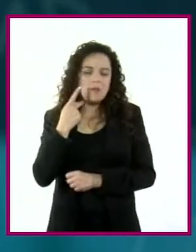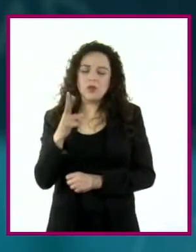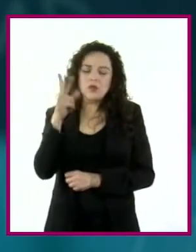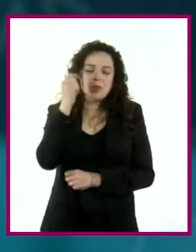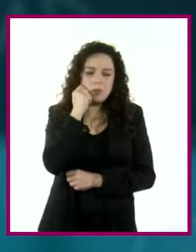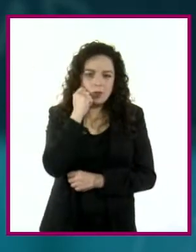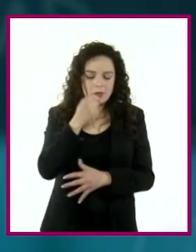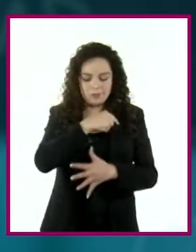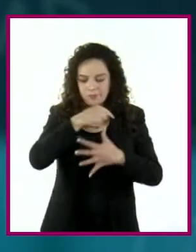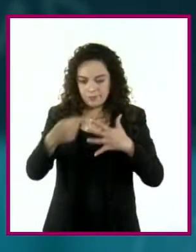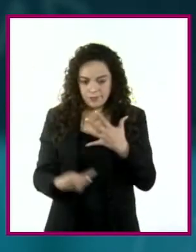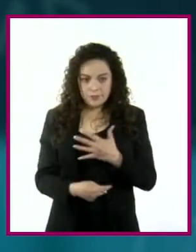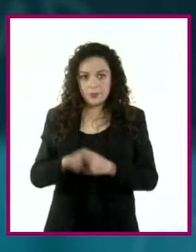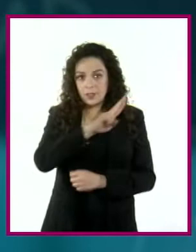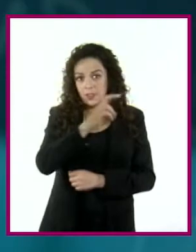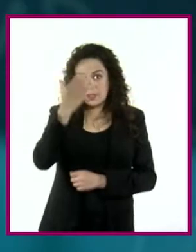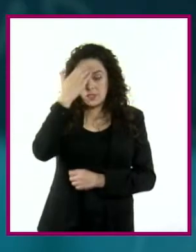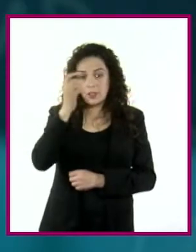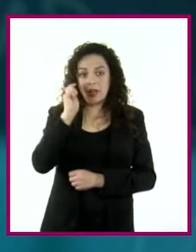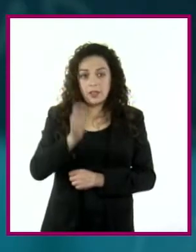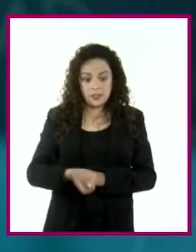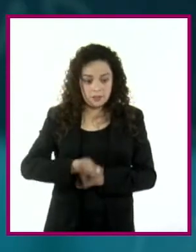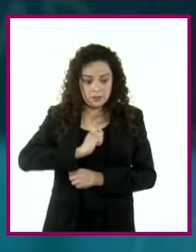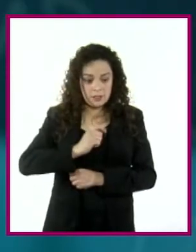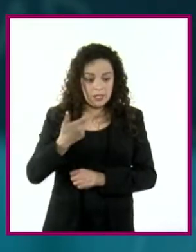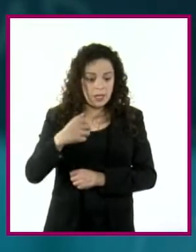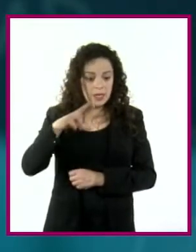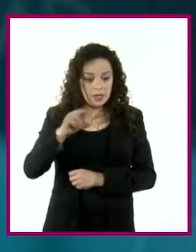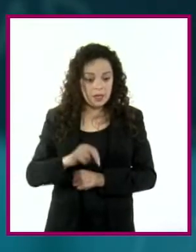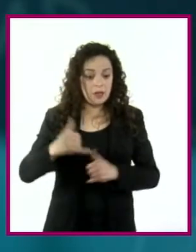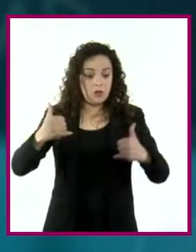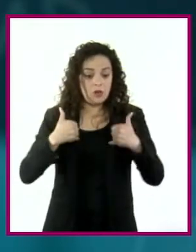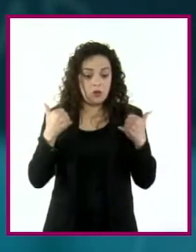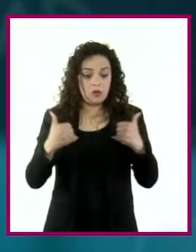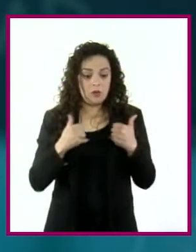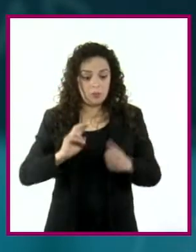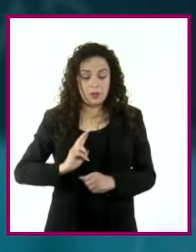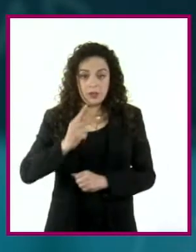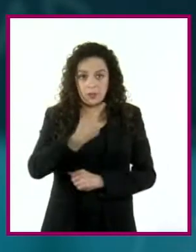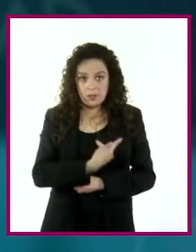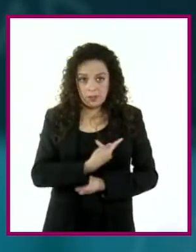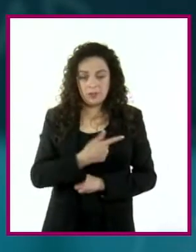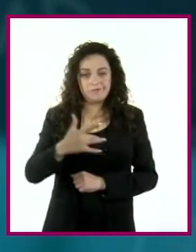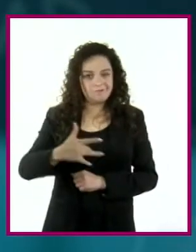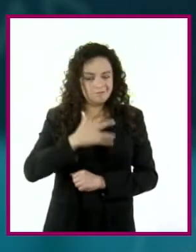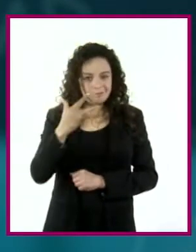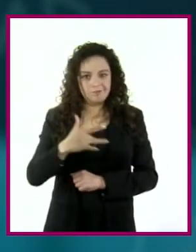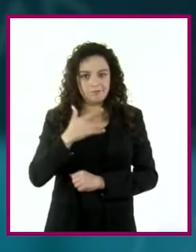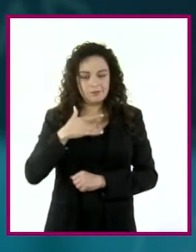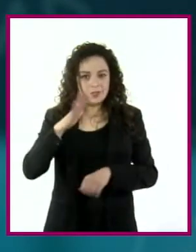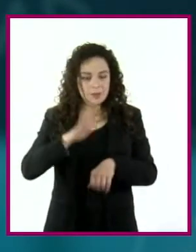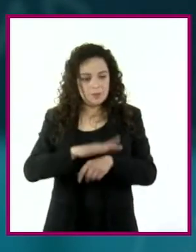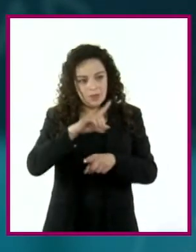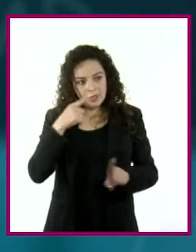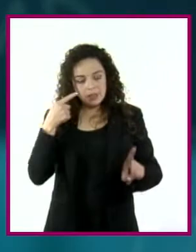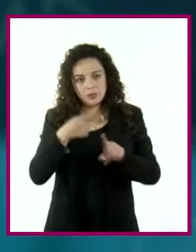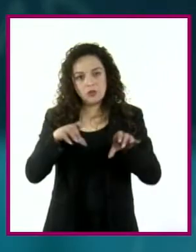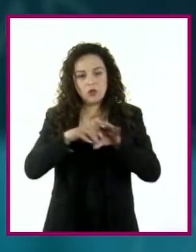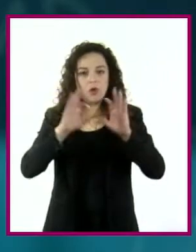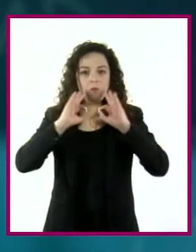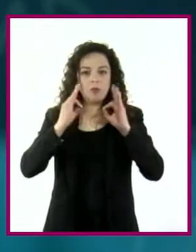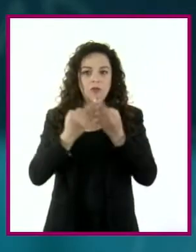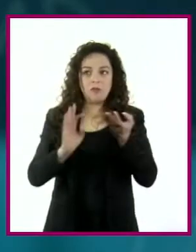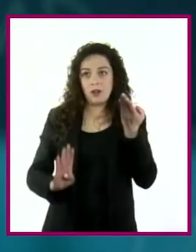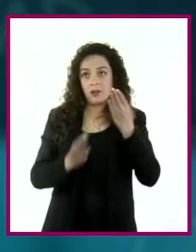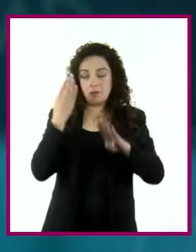el reconocimiento de la identidad de género para personas adolescentes trans y sensibilizarnos más respecto a este mundo que nos